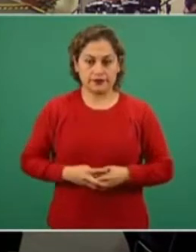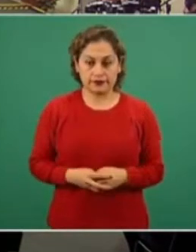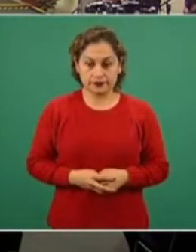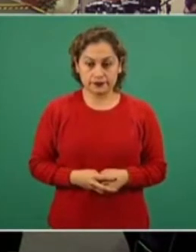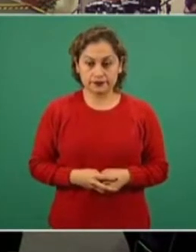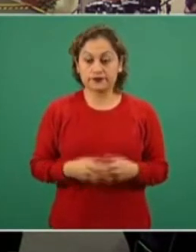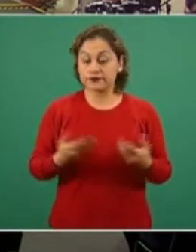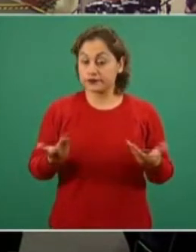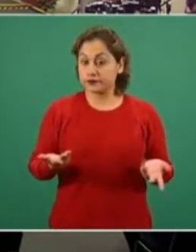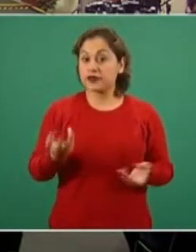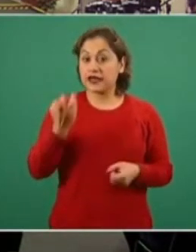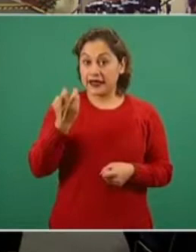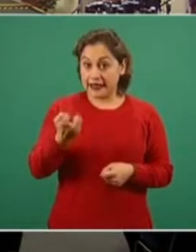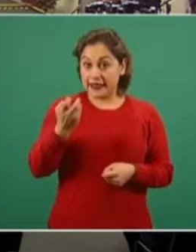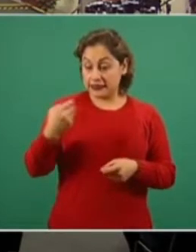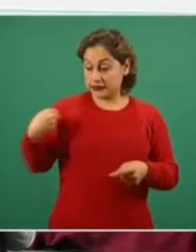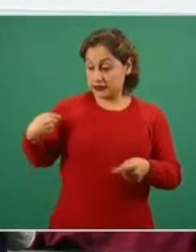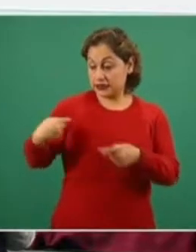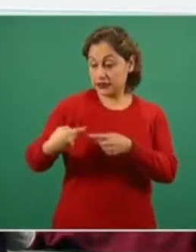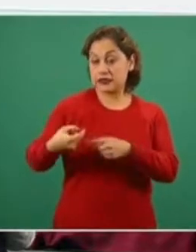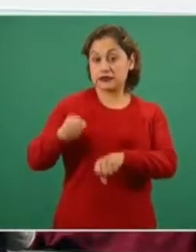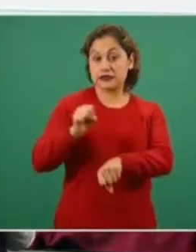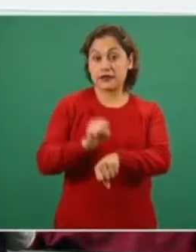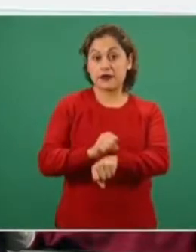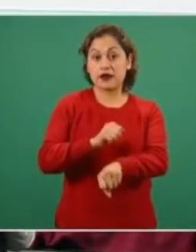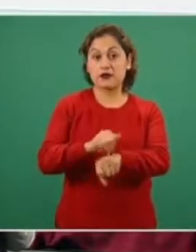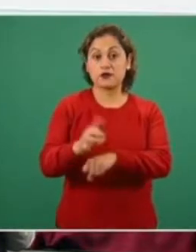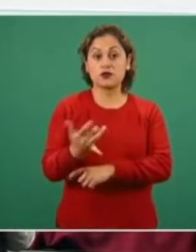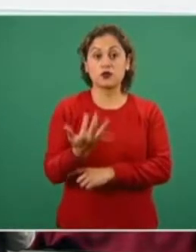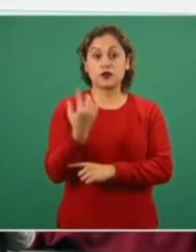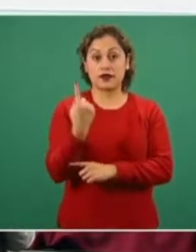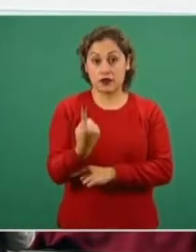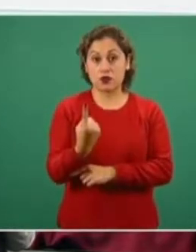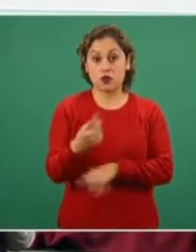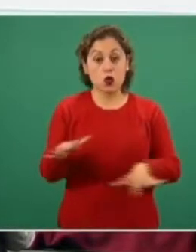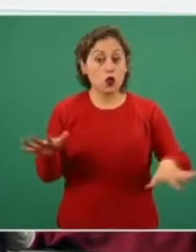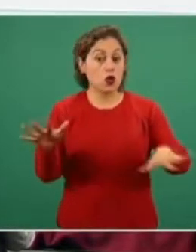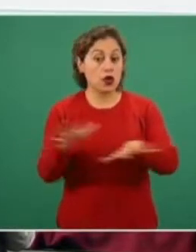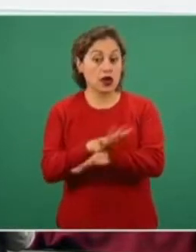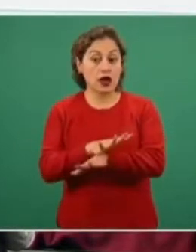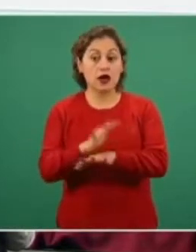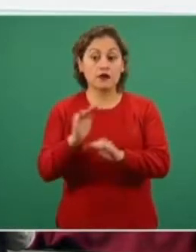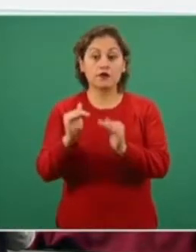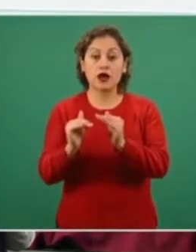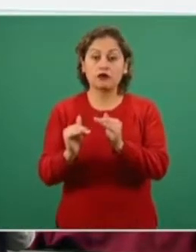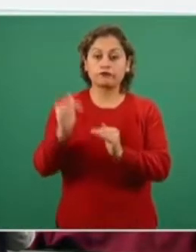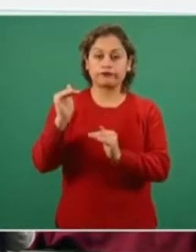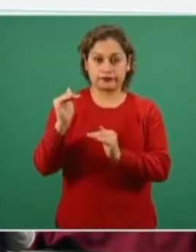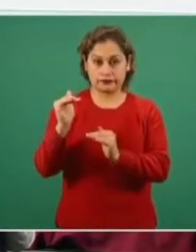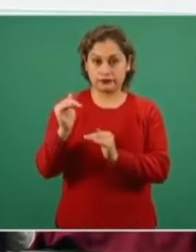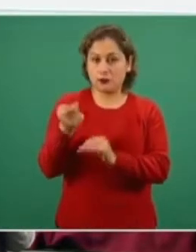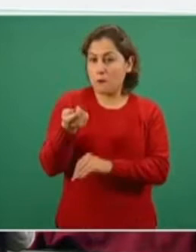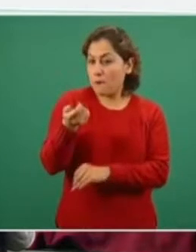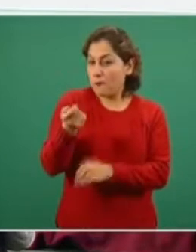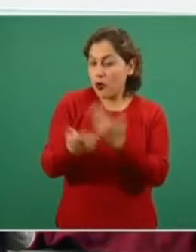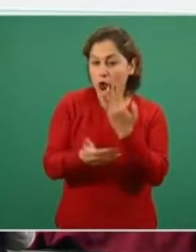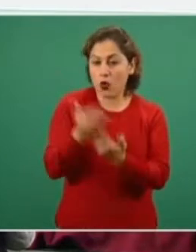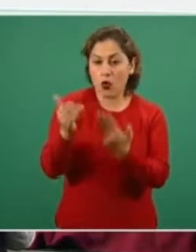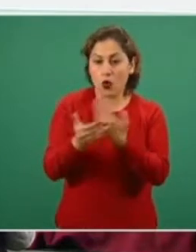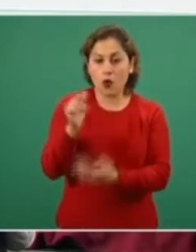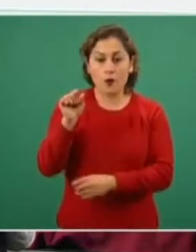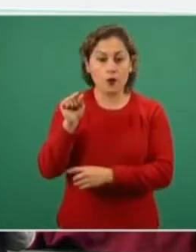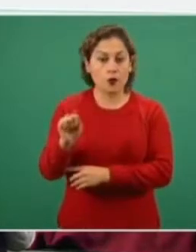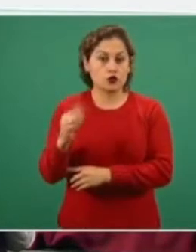con respecto al cambio de la última semana, de la 51, representó un pequeño incremento de 0.5